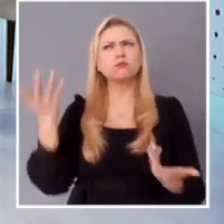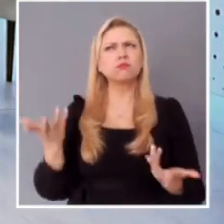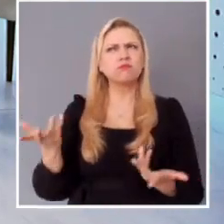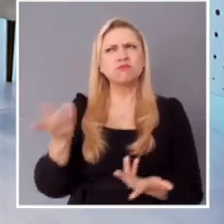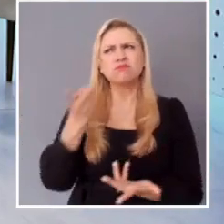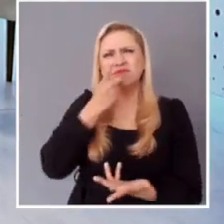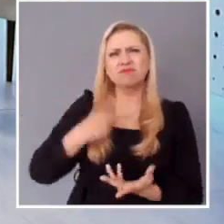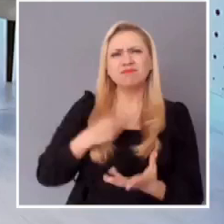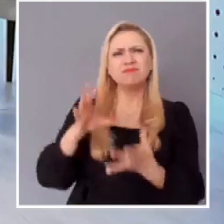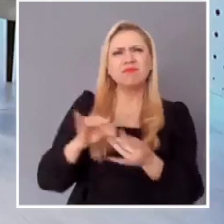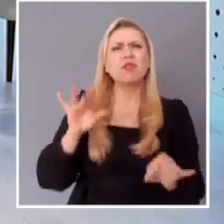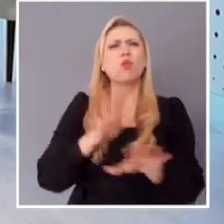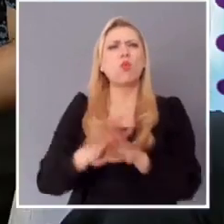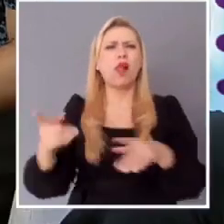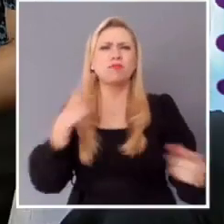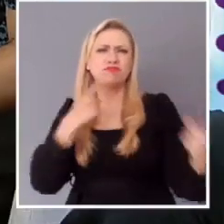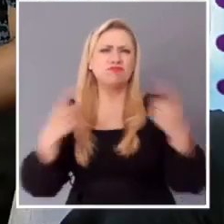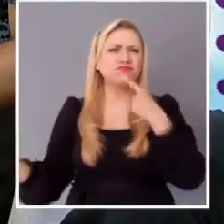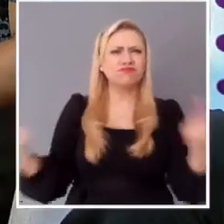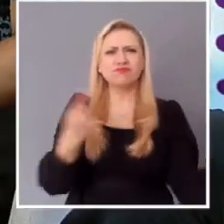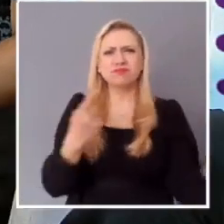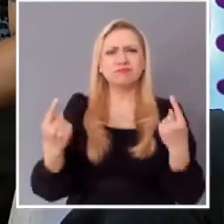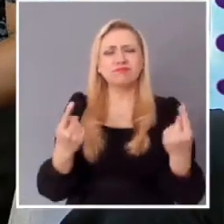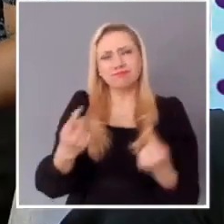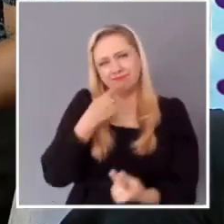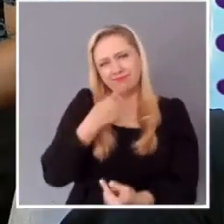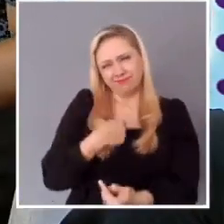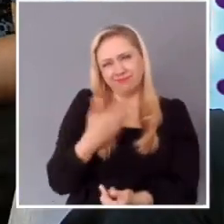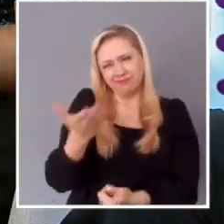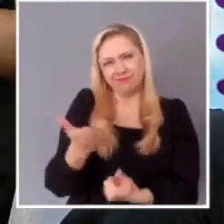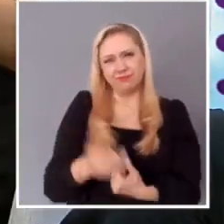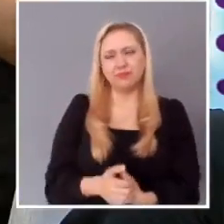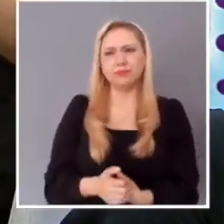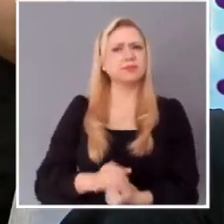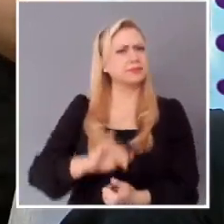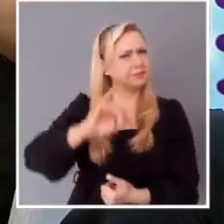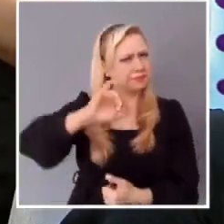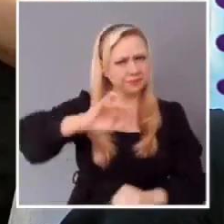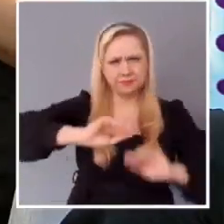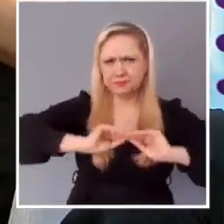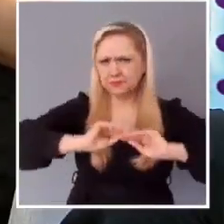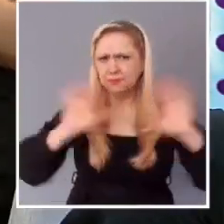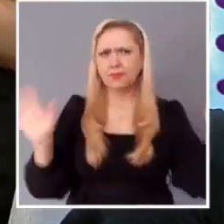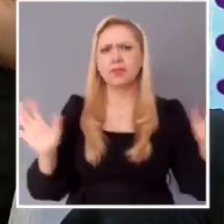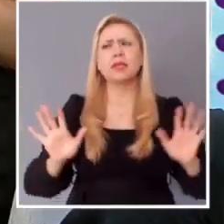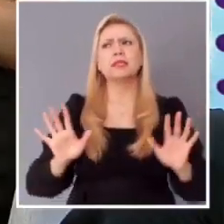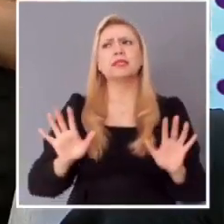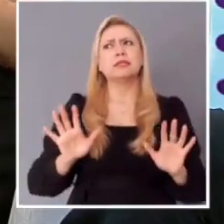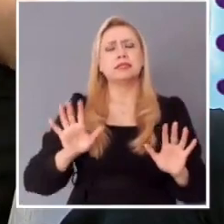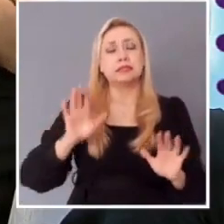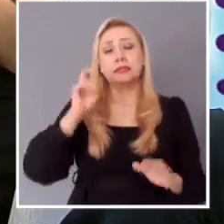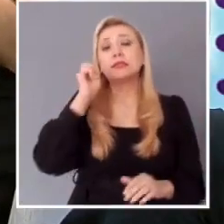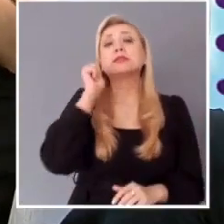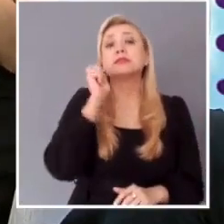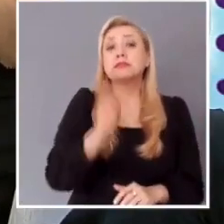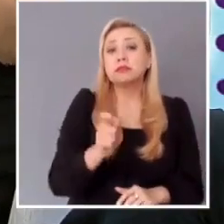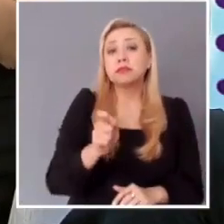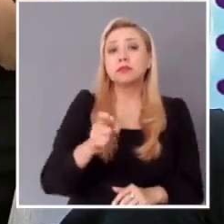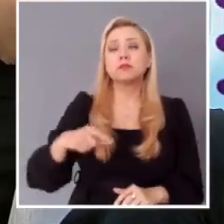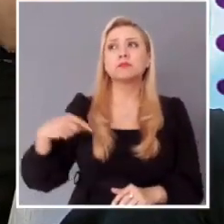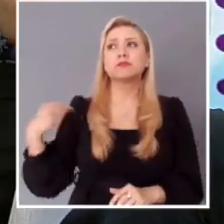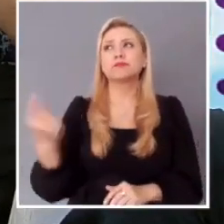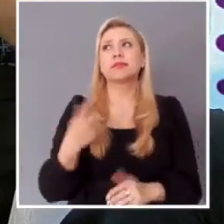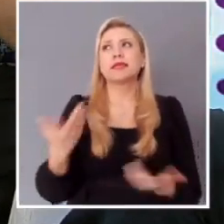qué se discutió? ¿Cuáles son puntos relevantes que te gustaría destacar? Claro, primero que nada, yo creo que algo muy importante que debemos destacar es que no se hizo una